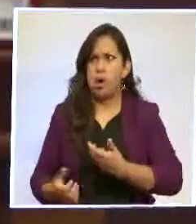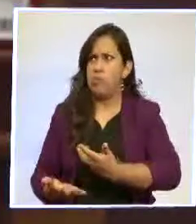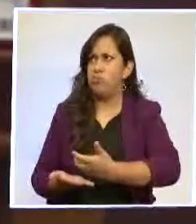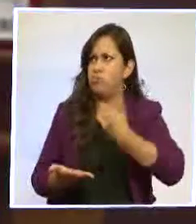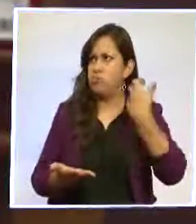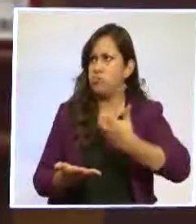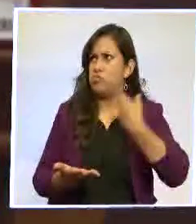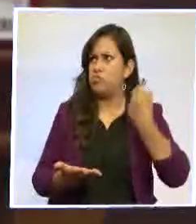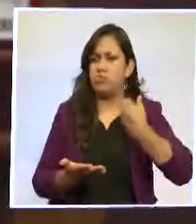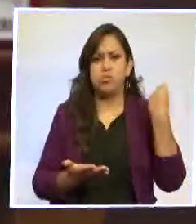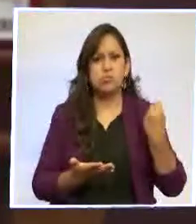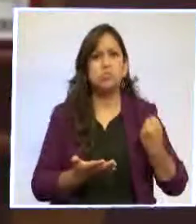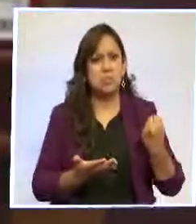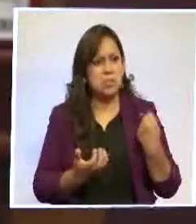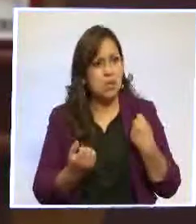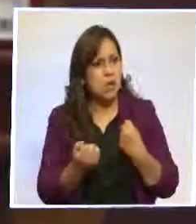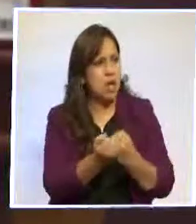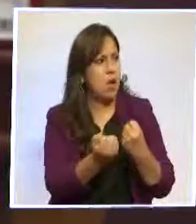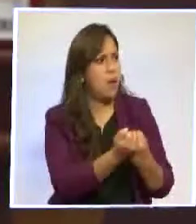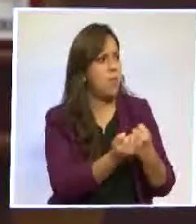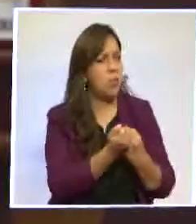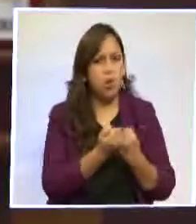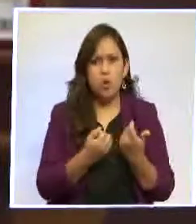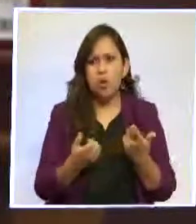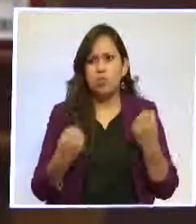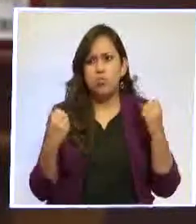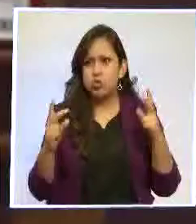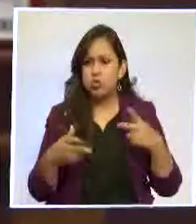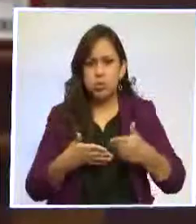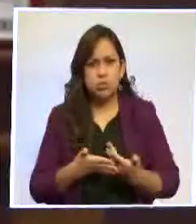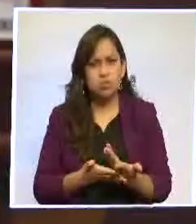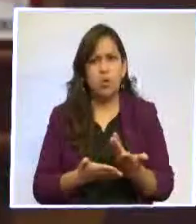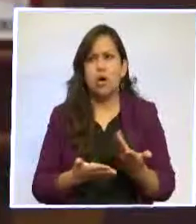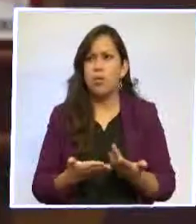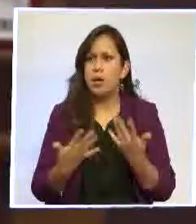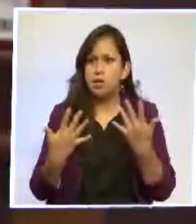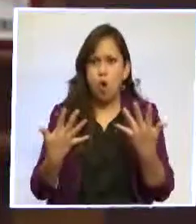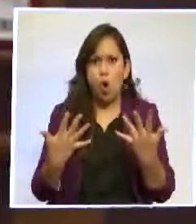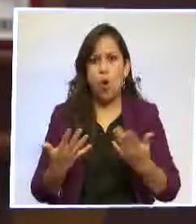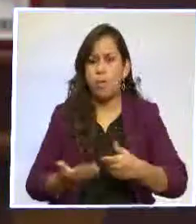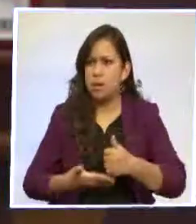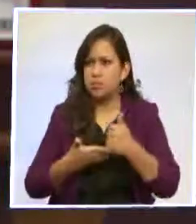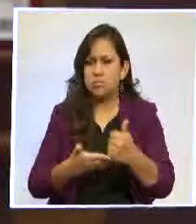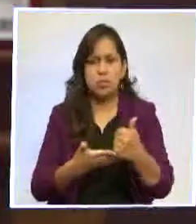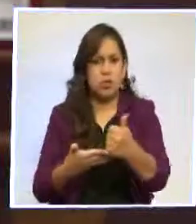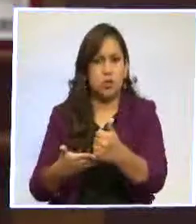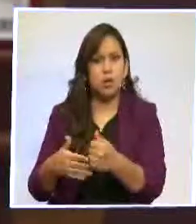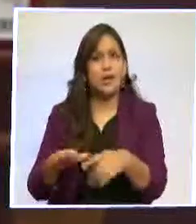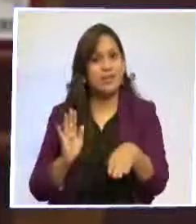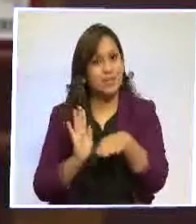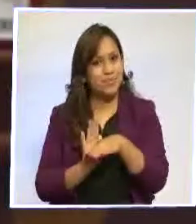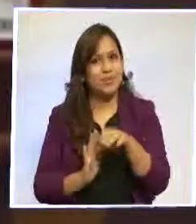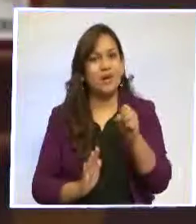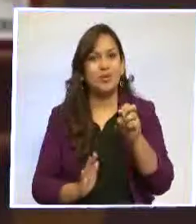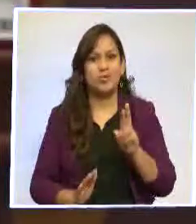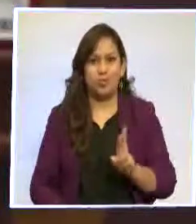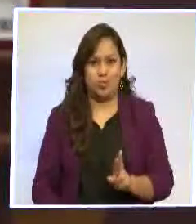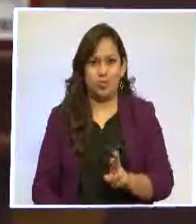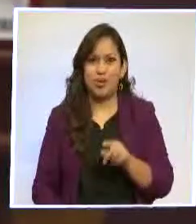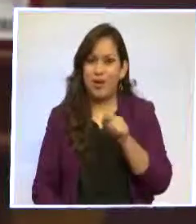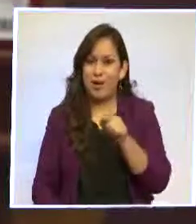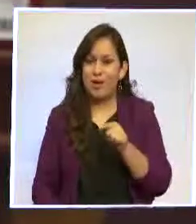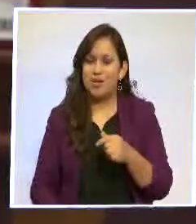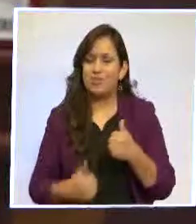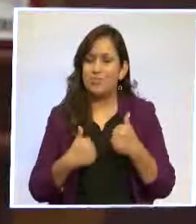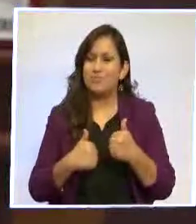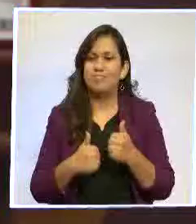creación de empleo, de generación de oportunidades. Eso es un ejemplo de la importancia que tiene el Banco del Sur, que sería el gran catalizador de